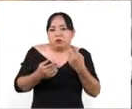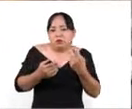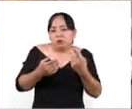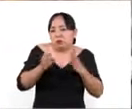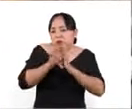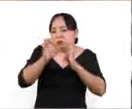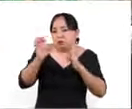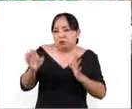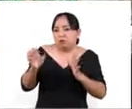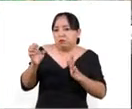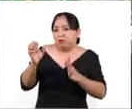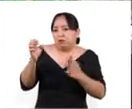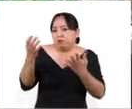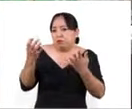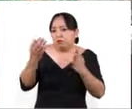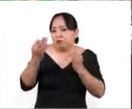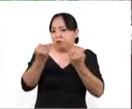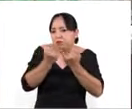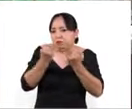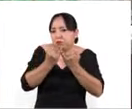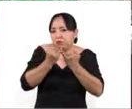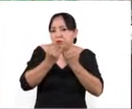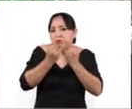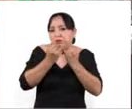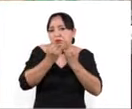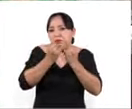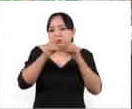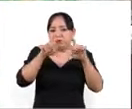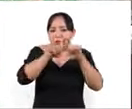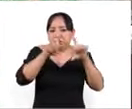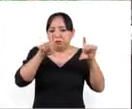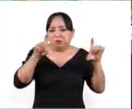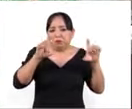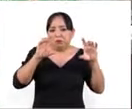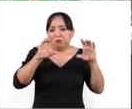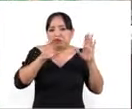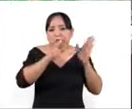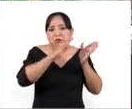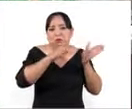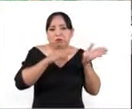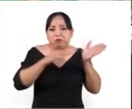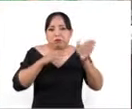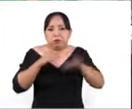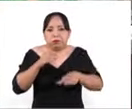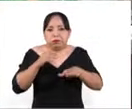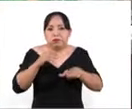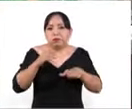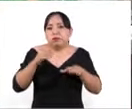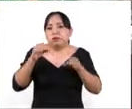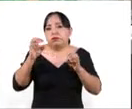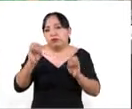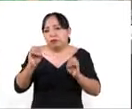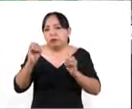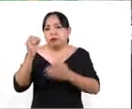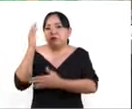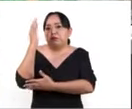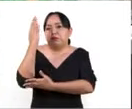de postes que mencionaba. Sí, hasta ahora se puede decir que no hay daños mayores en los edificios. De todas maneras es importante porque no se ha